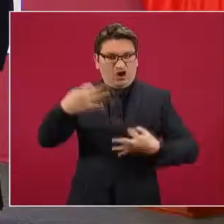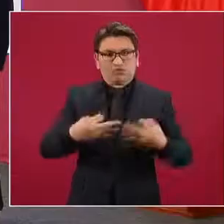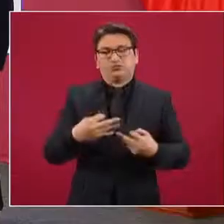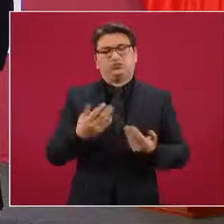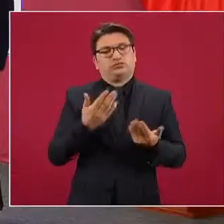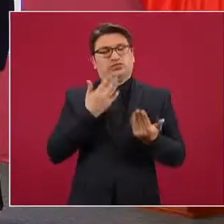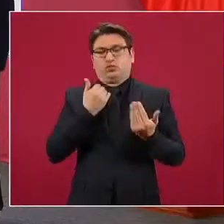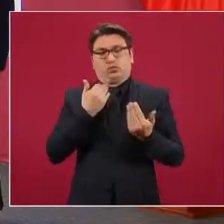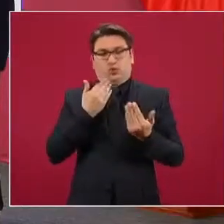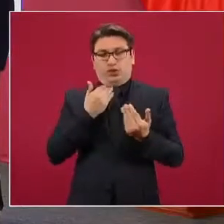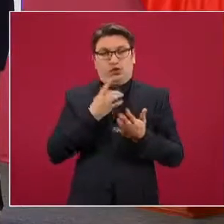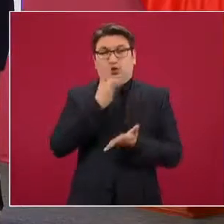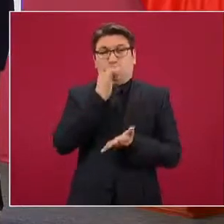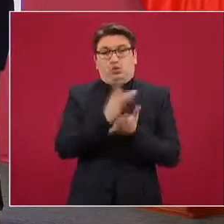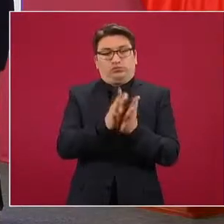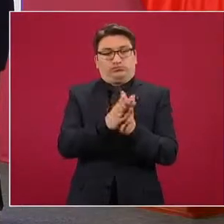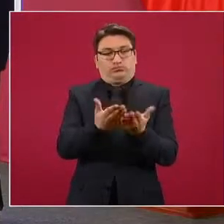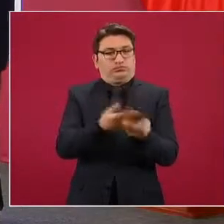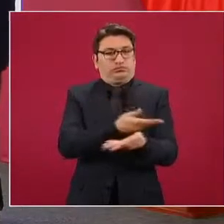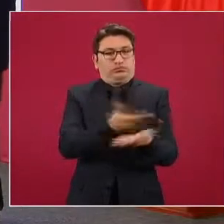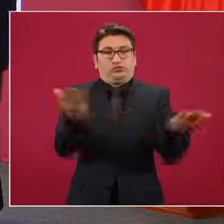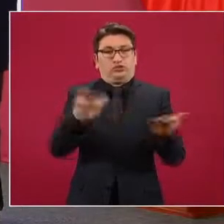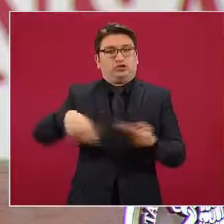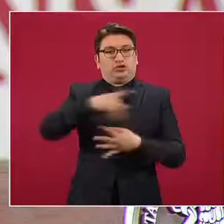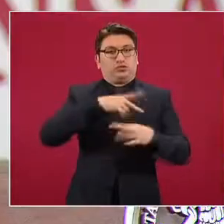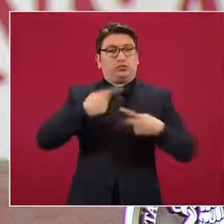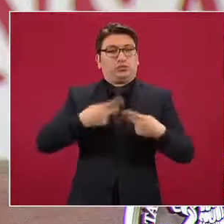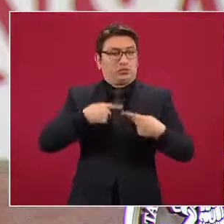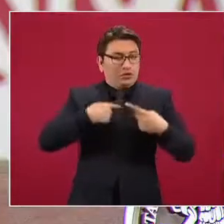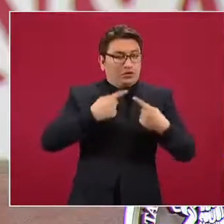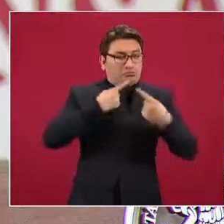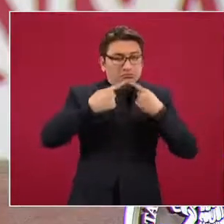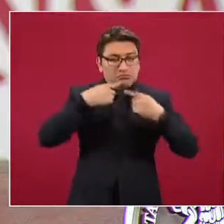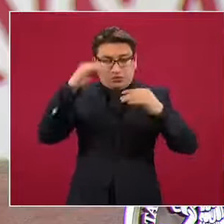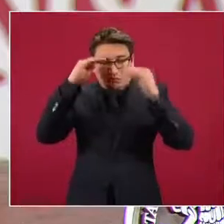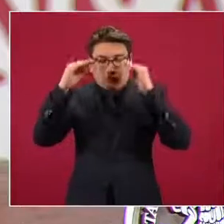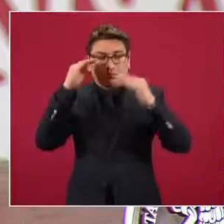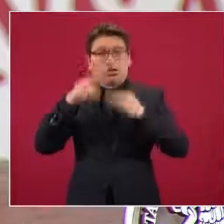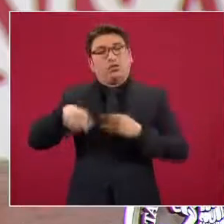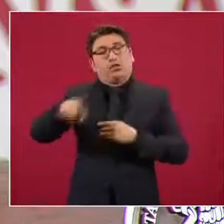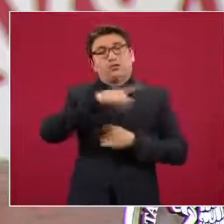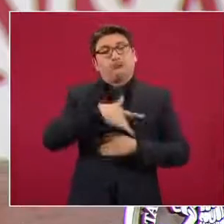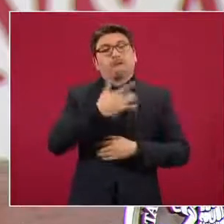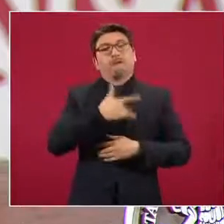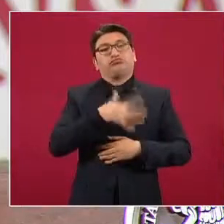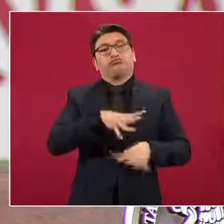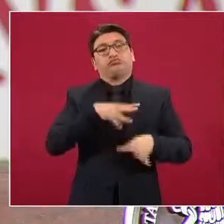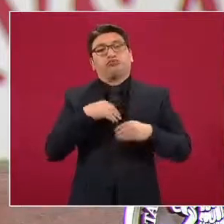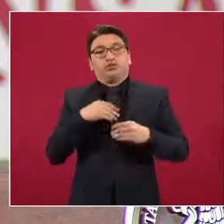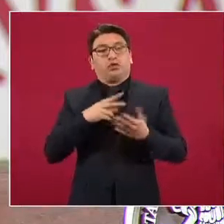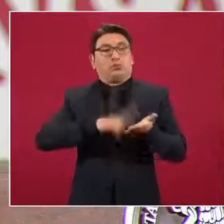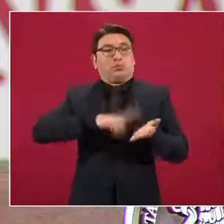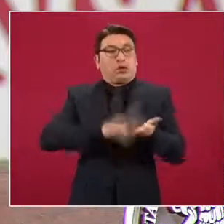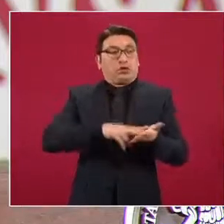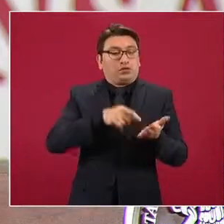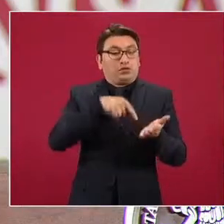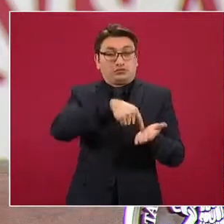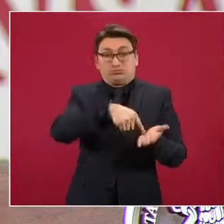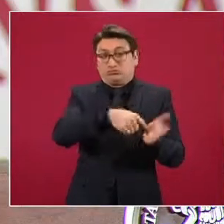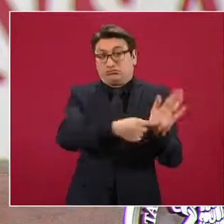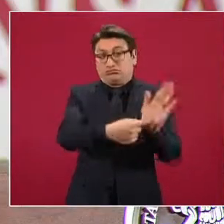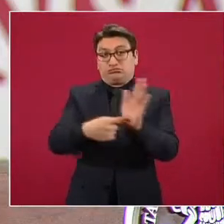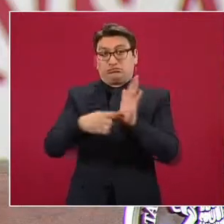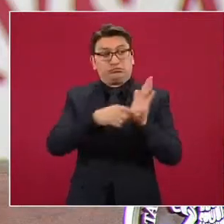tipo, es un documento para el debate, para la discusión, para la reflexión y, por lo tanto, la incorporación de los valores y principios que ahí se